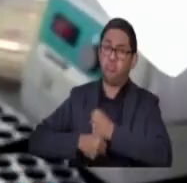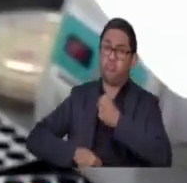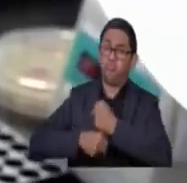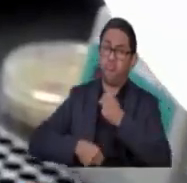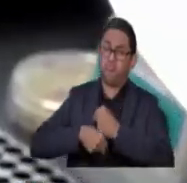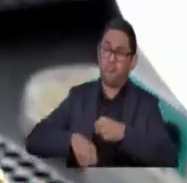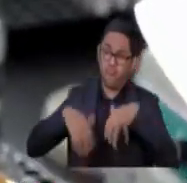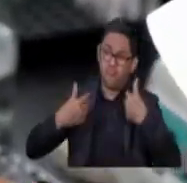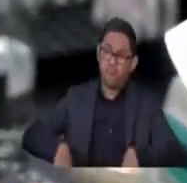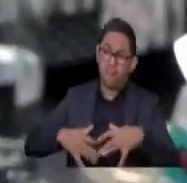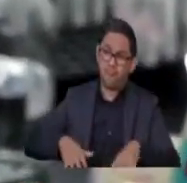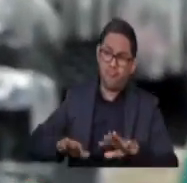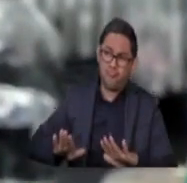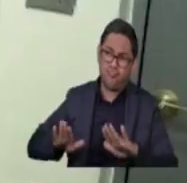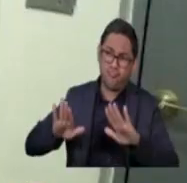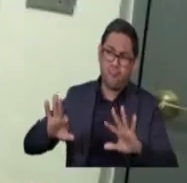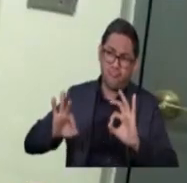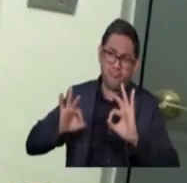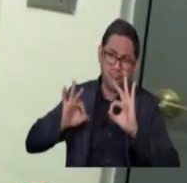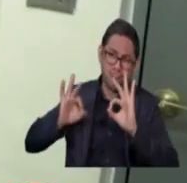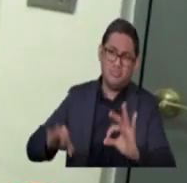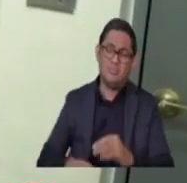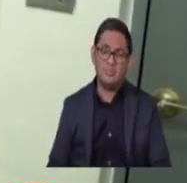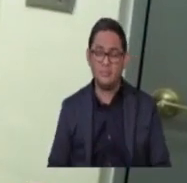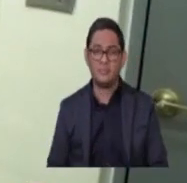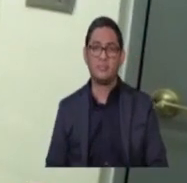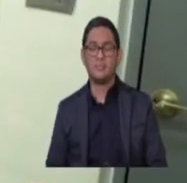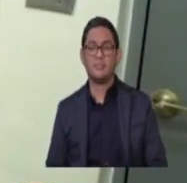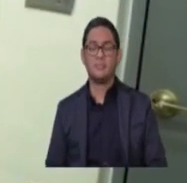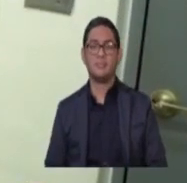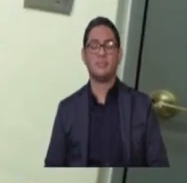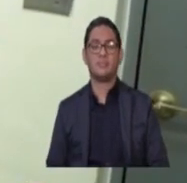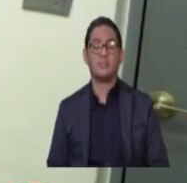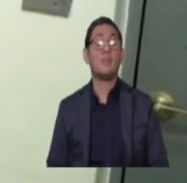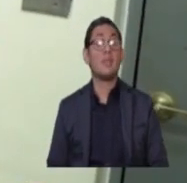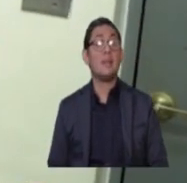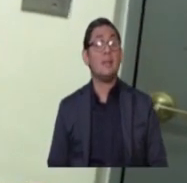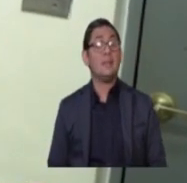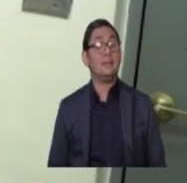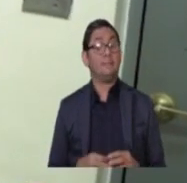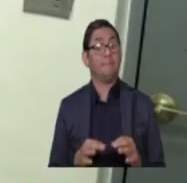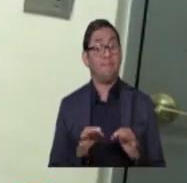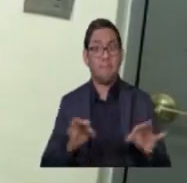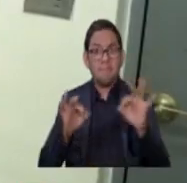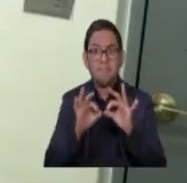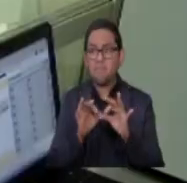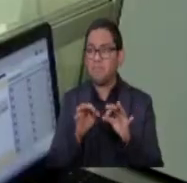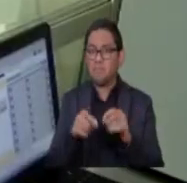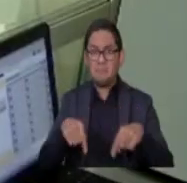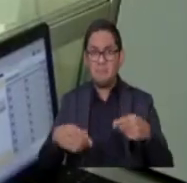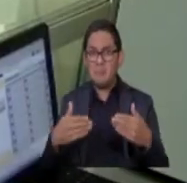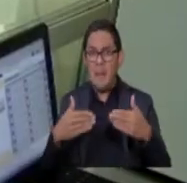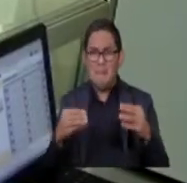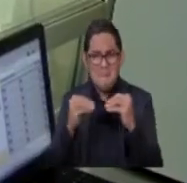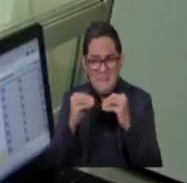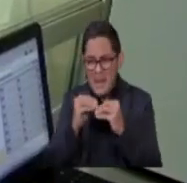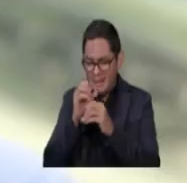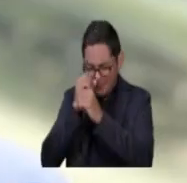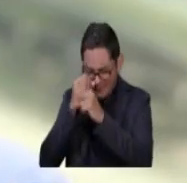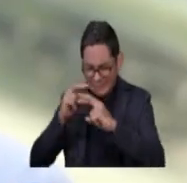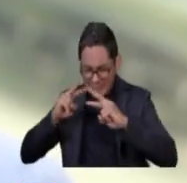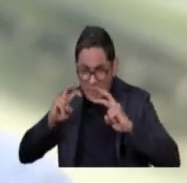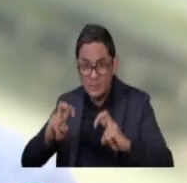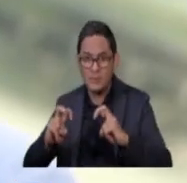eficiencia y eficacia y reforzar la capacidad diagnóstica del país ha